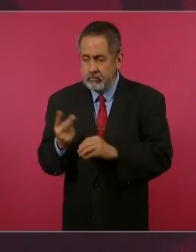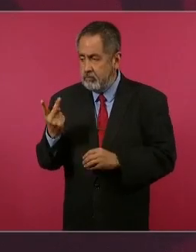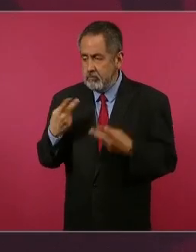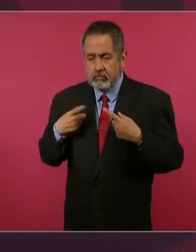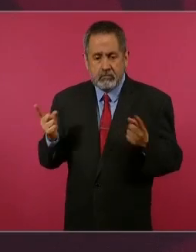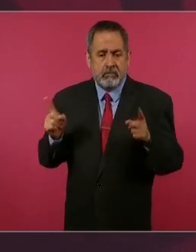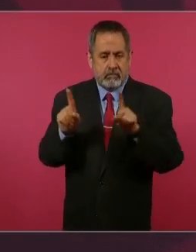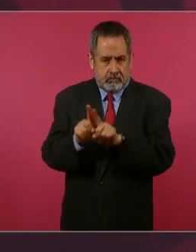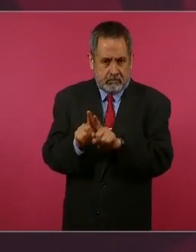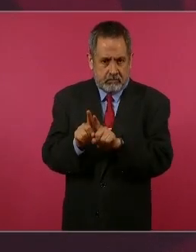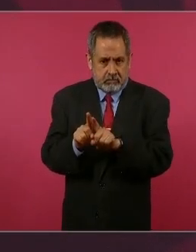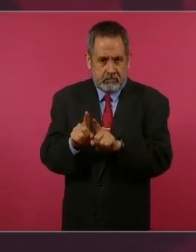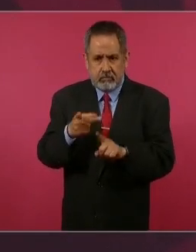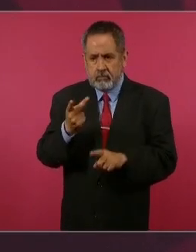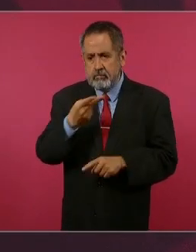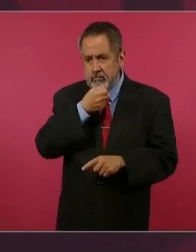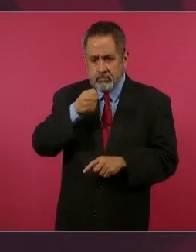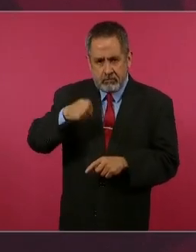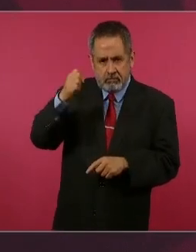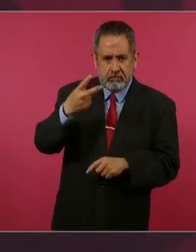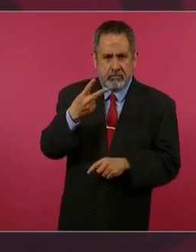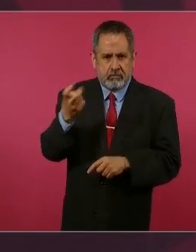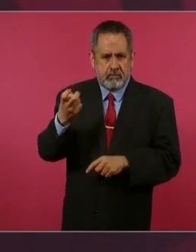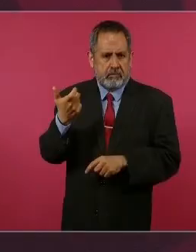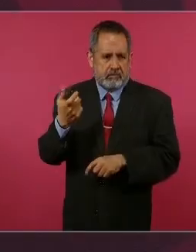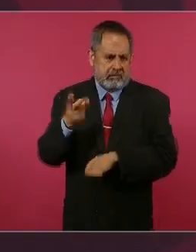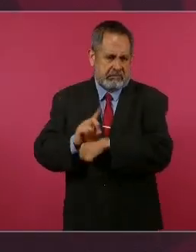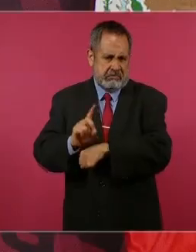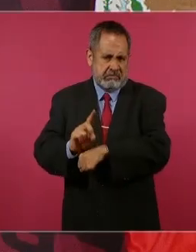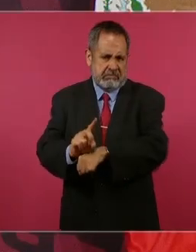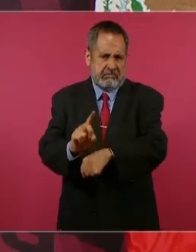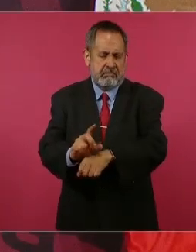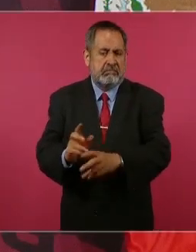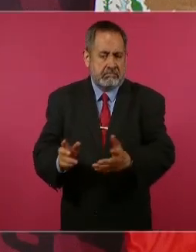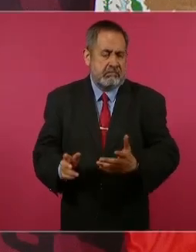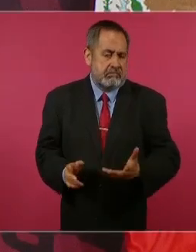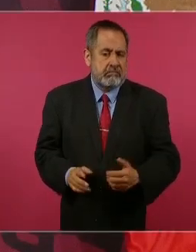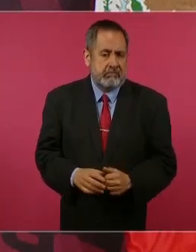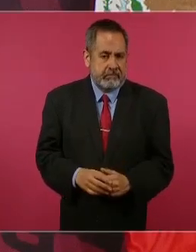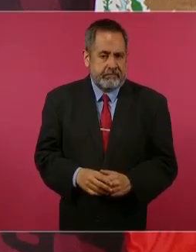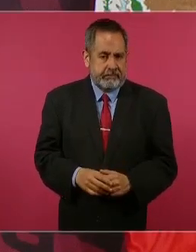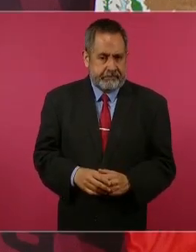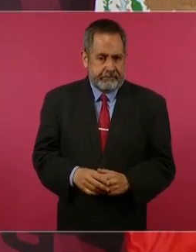de adultos mayores son 200 ahora